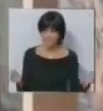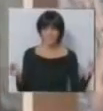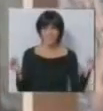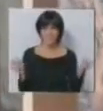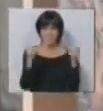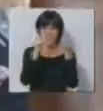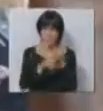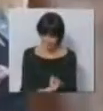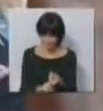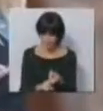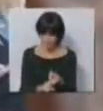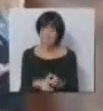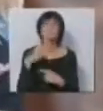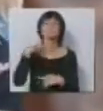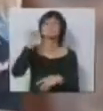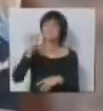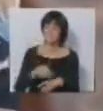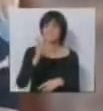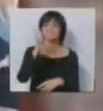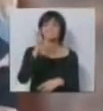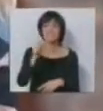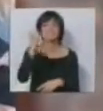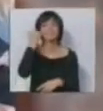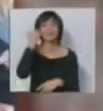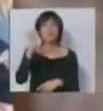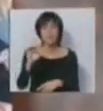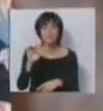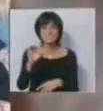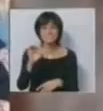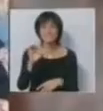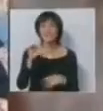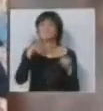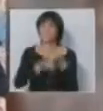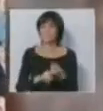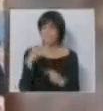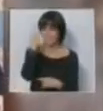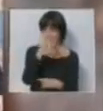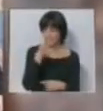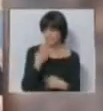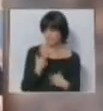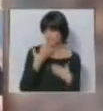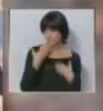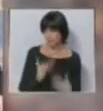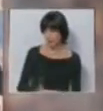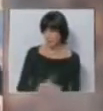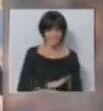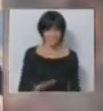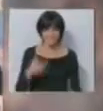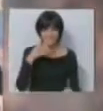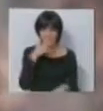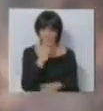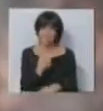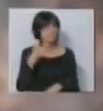Mauro Icardi se casan el 30 de mayo del 2014. Tu cara ya lo está diciendo todo, ¿eh? Ah, yo pensé que estaban pensando